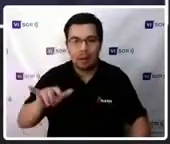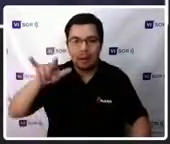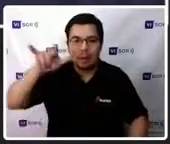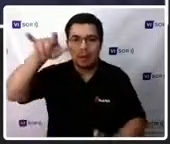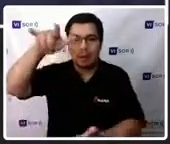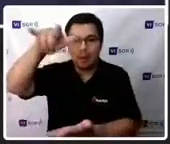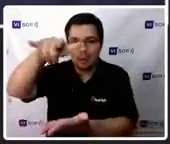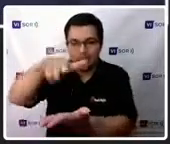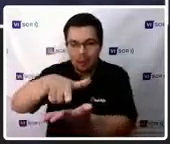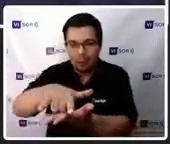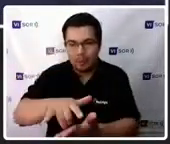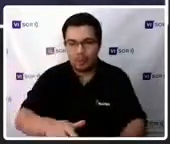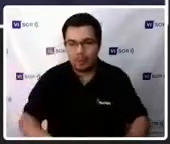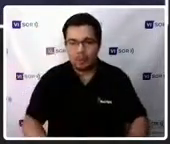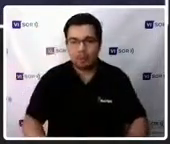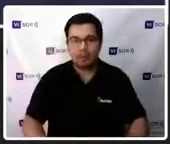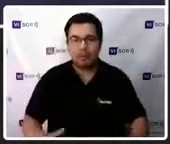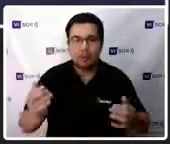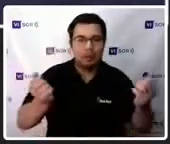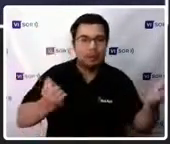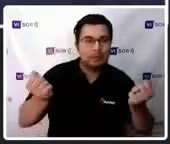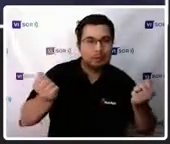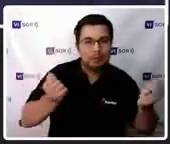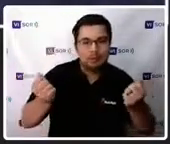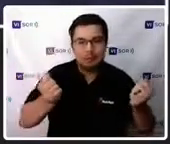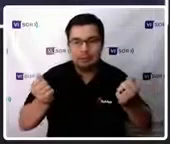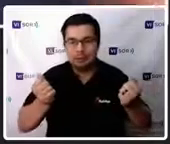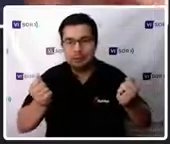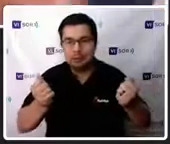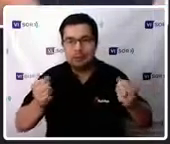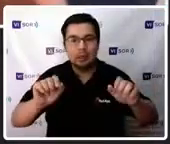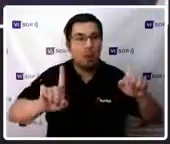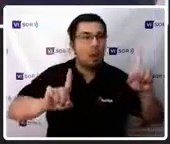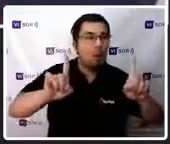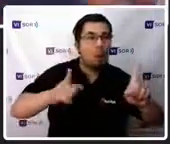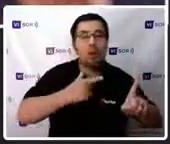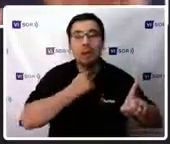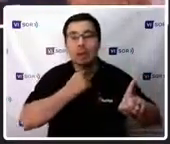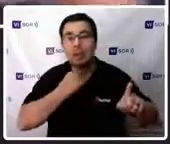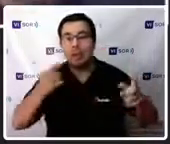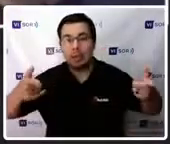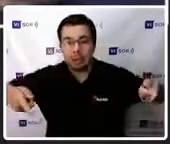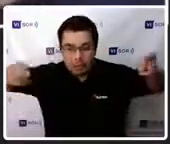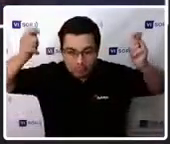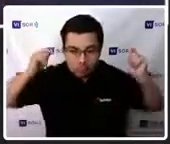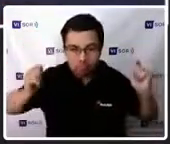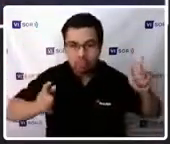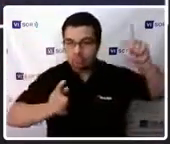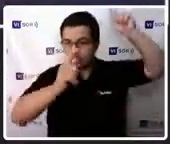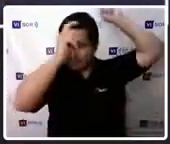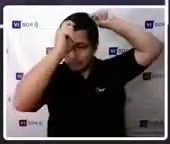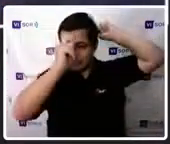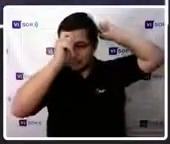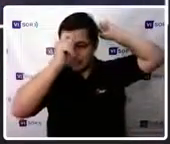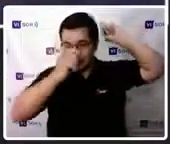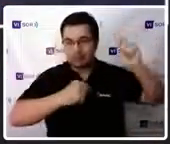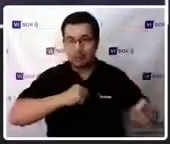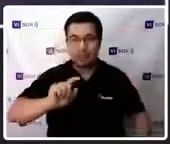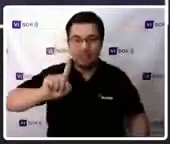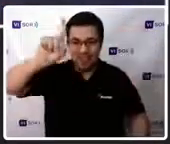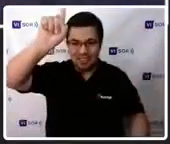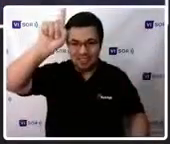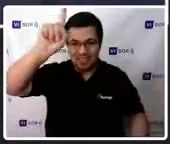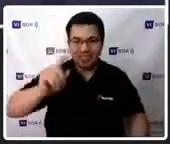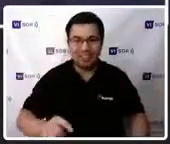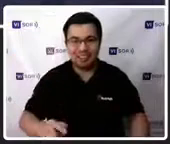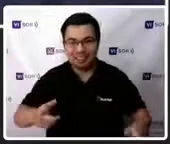igual me gusta un poco el merengue que tenga. Entonces dijeron, ya, alguien que se quiera probar el traje, y antes que termine de dejar, decir, yo voy. Y me pongo